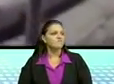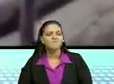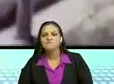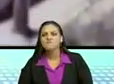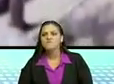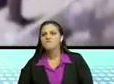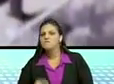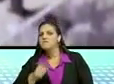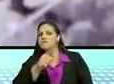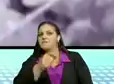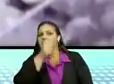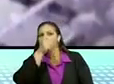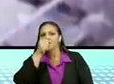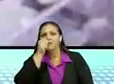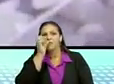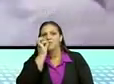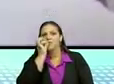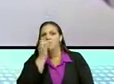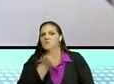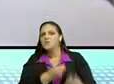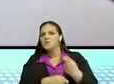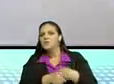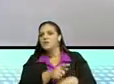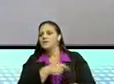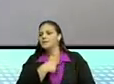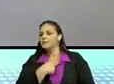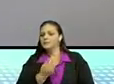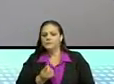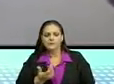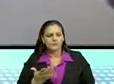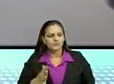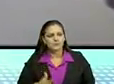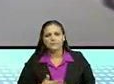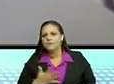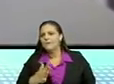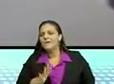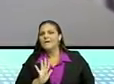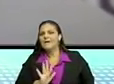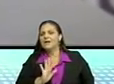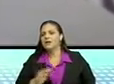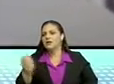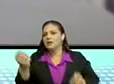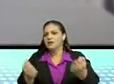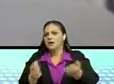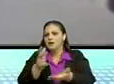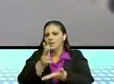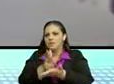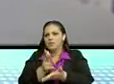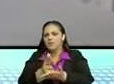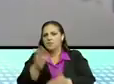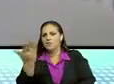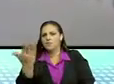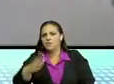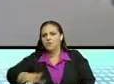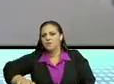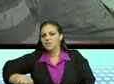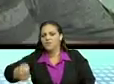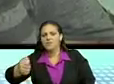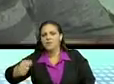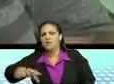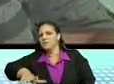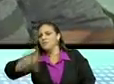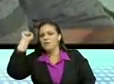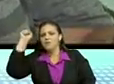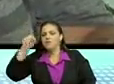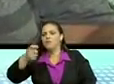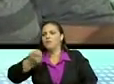robarse el espejo por ahí y otra vez cambian. O pasa alguien, métele el chino, larga el teléfono, toma, cámbiame. Se vuelve un